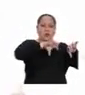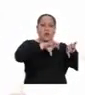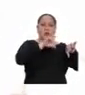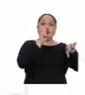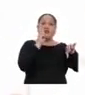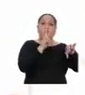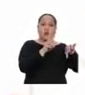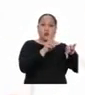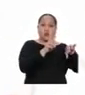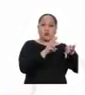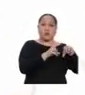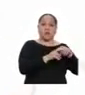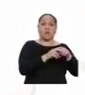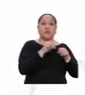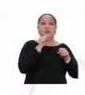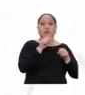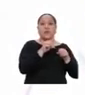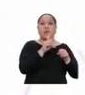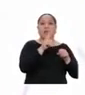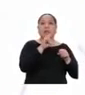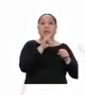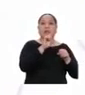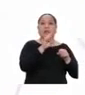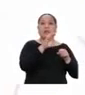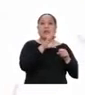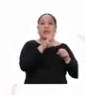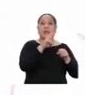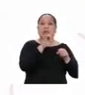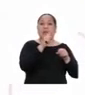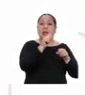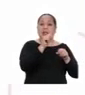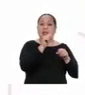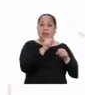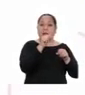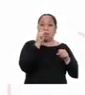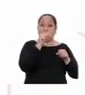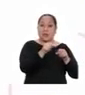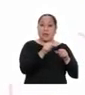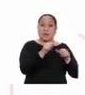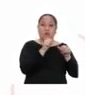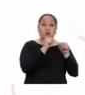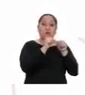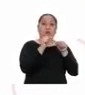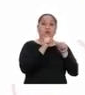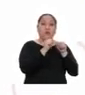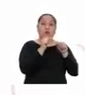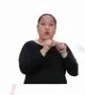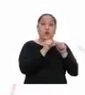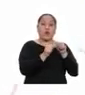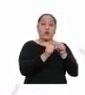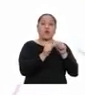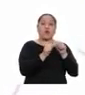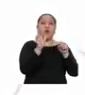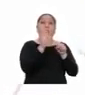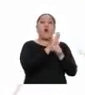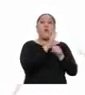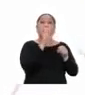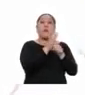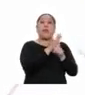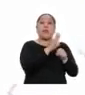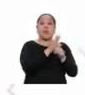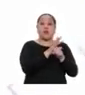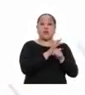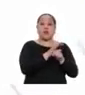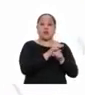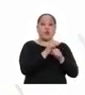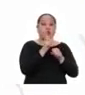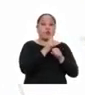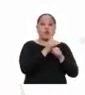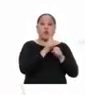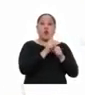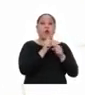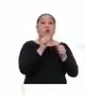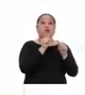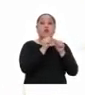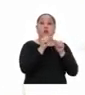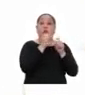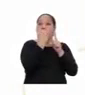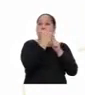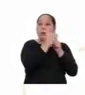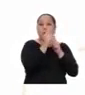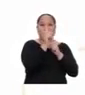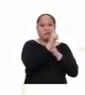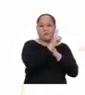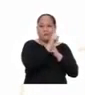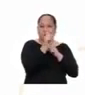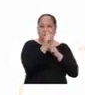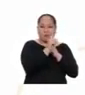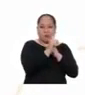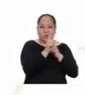tipos. Variable discreta, que es aquella que toma valores aislados, es decir, no admite valores